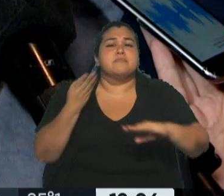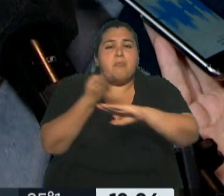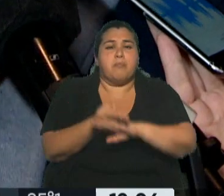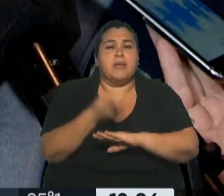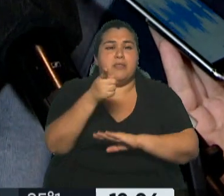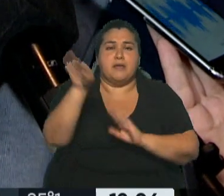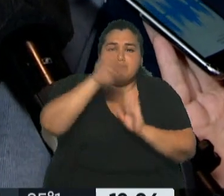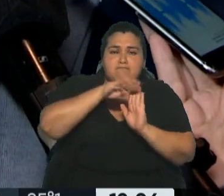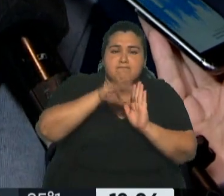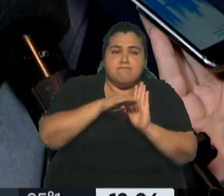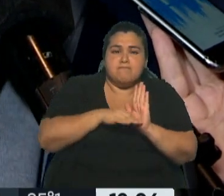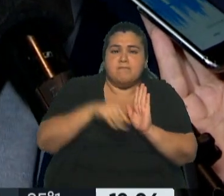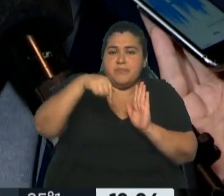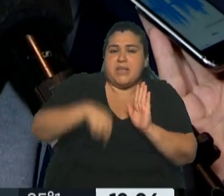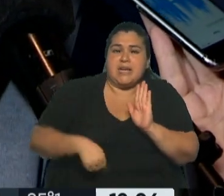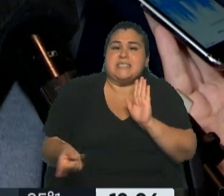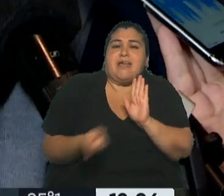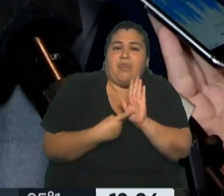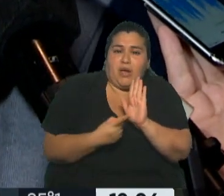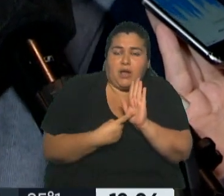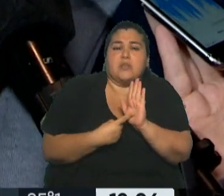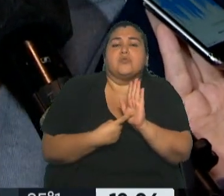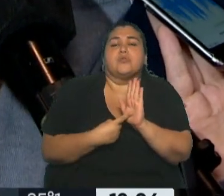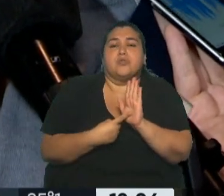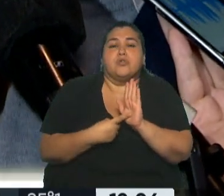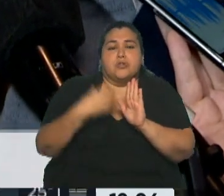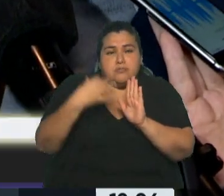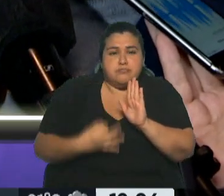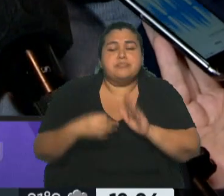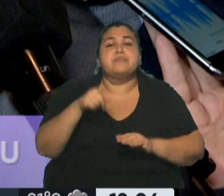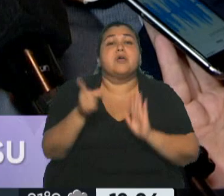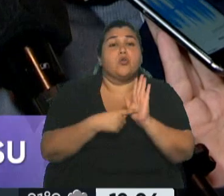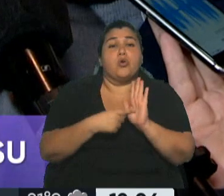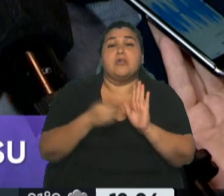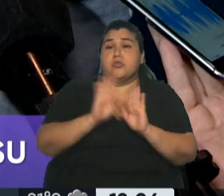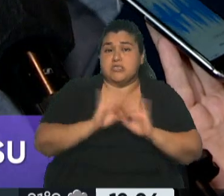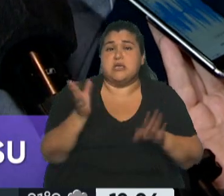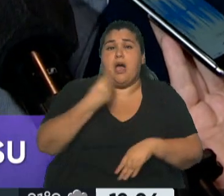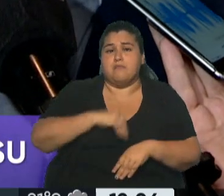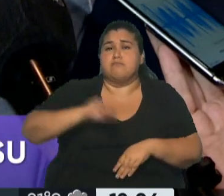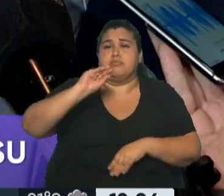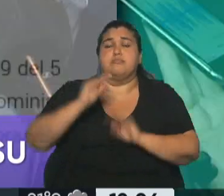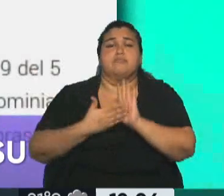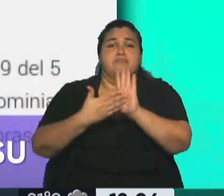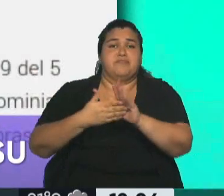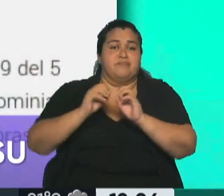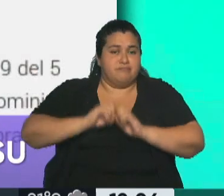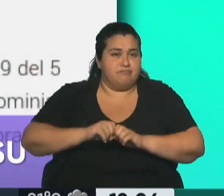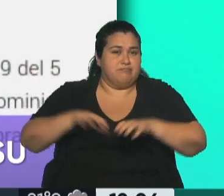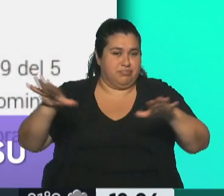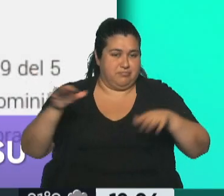considerados en este decreto de este fondo a partir del decreto publicado hoy por el gobierno el